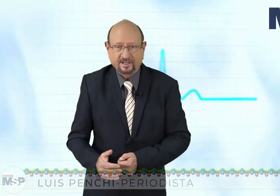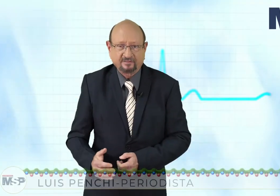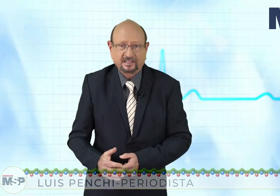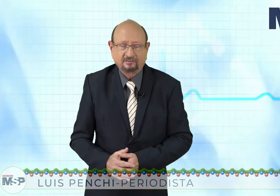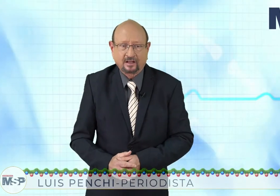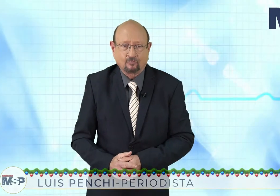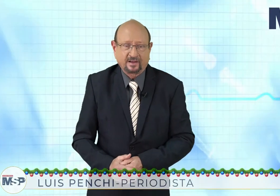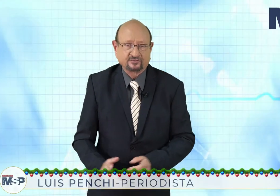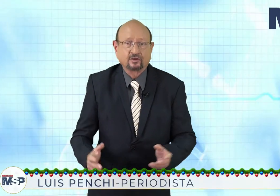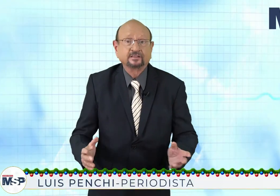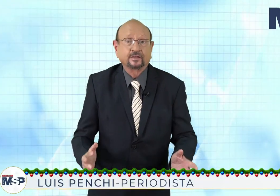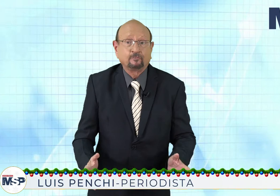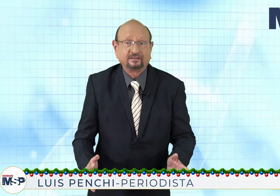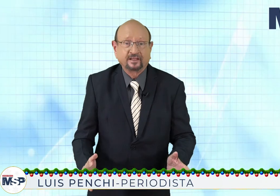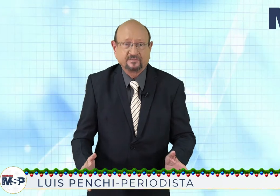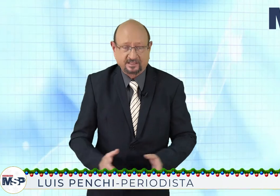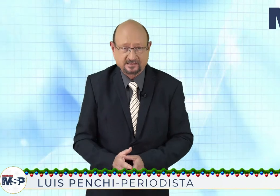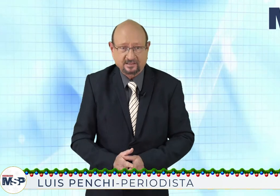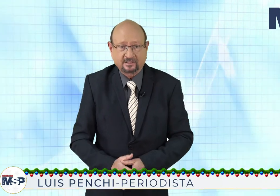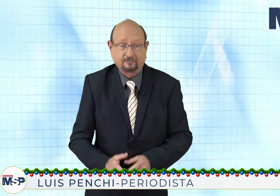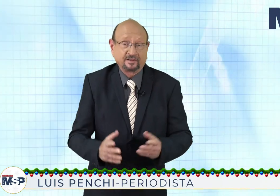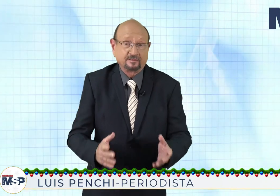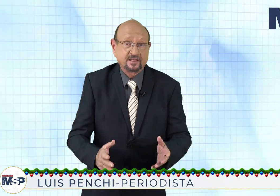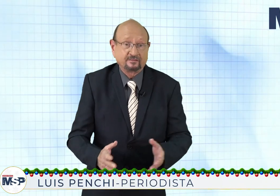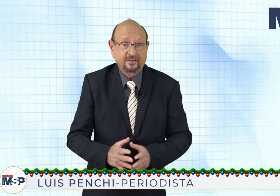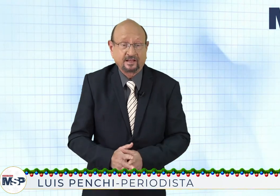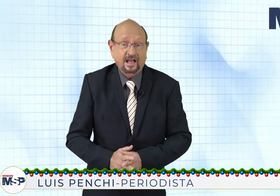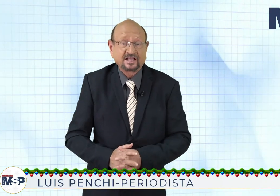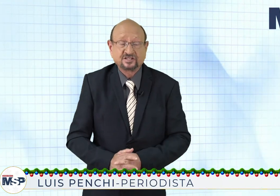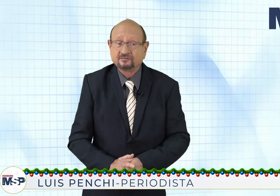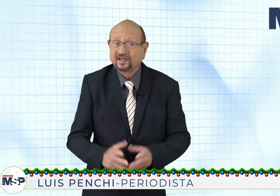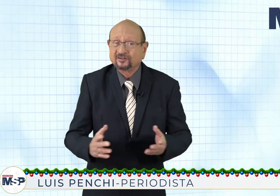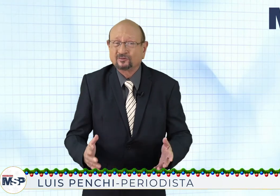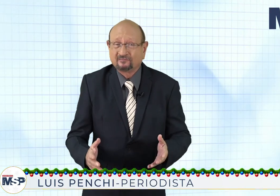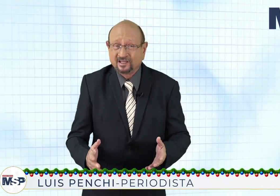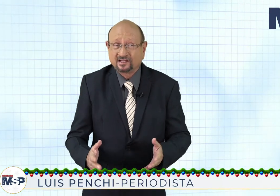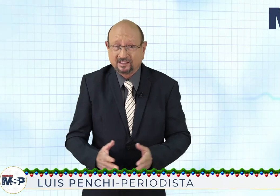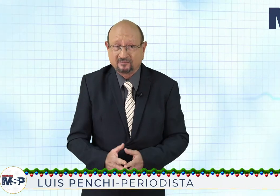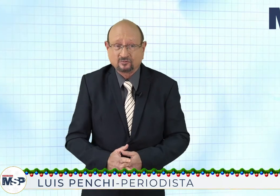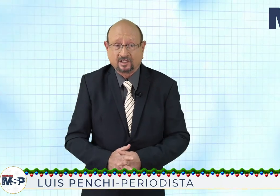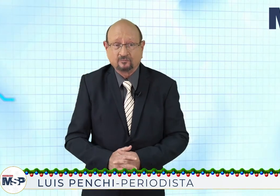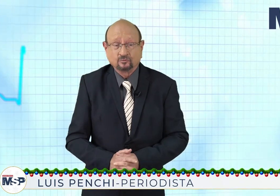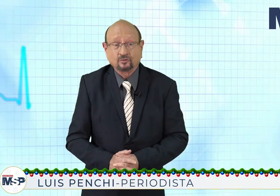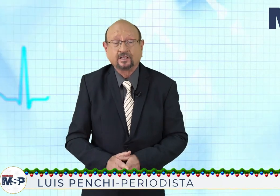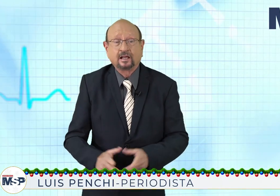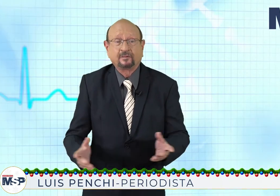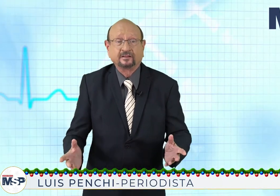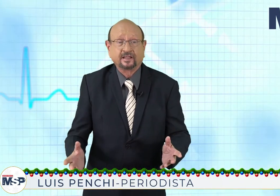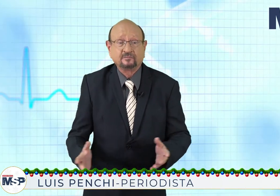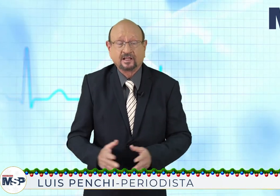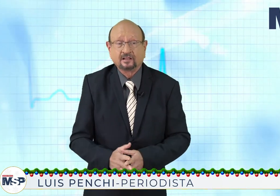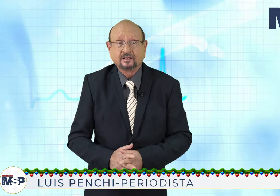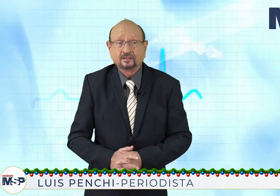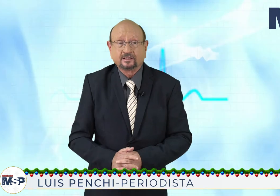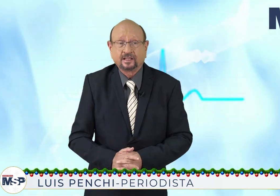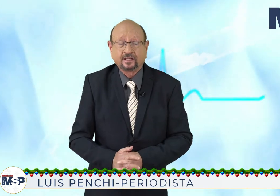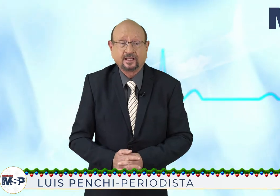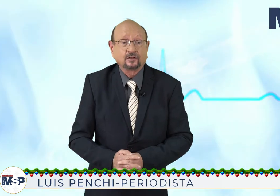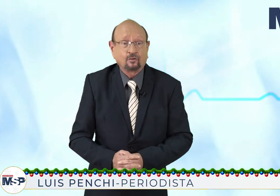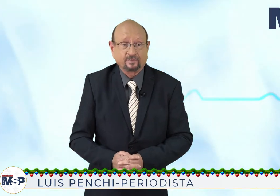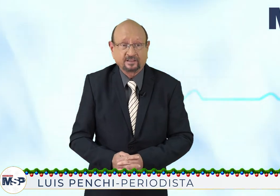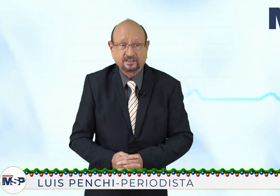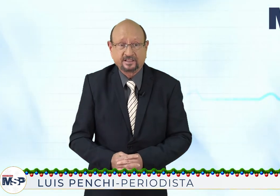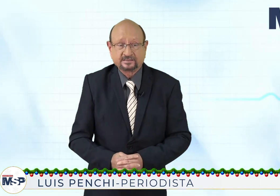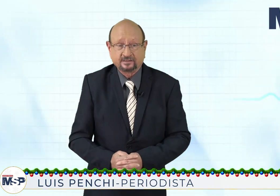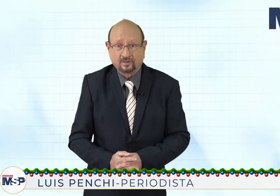del año fue inevitable la comparación entre dos pandemias. Las pandemias del HIV, que todavía la tenemos en el mundo, y la pandemia